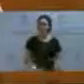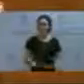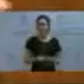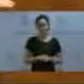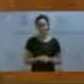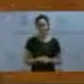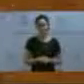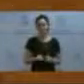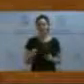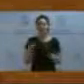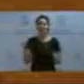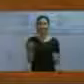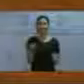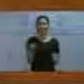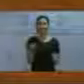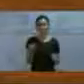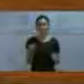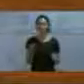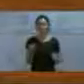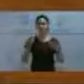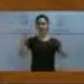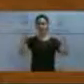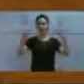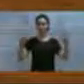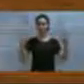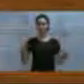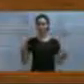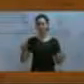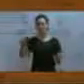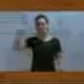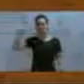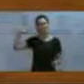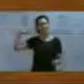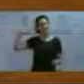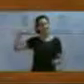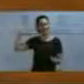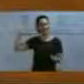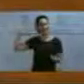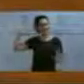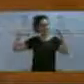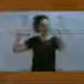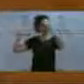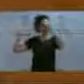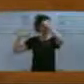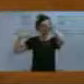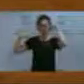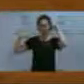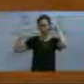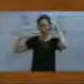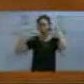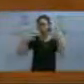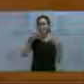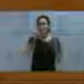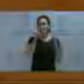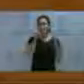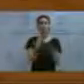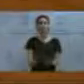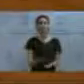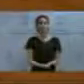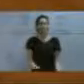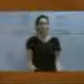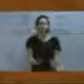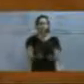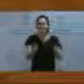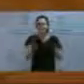que tenemos es que sacudirnos cosas del pasado que se han demostrado absolutamente inútiles